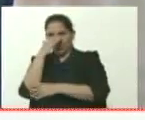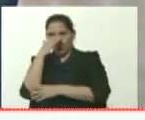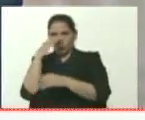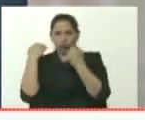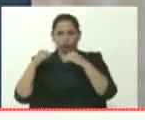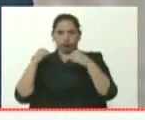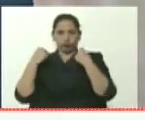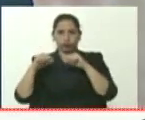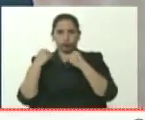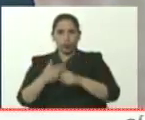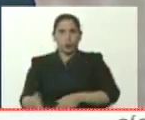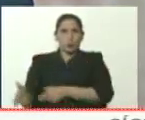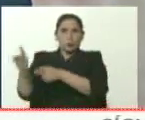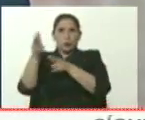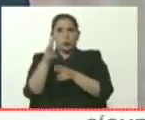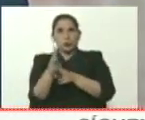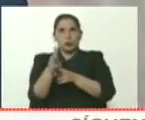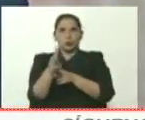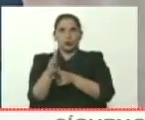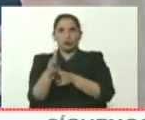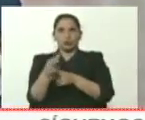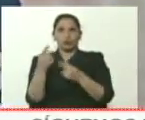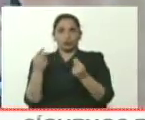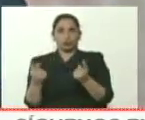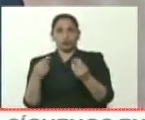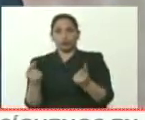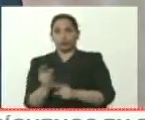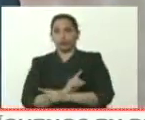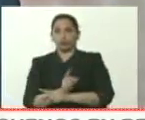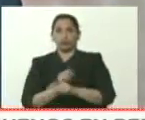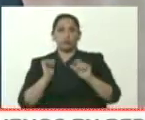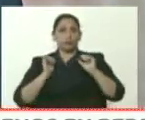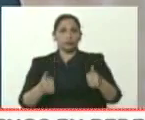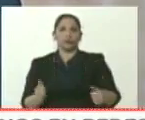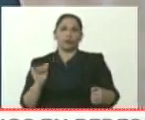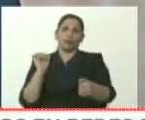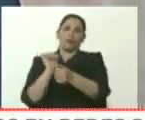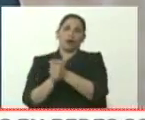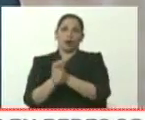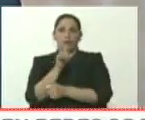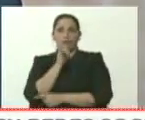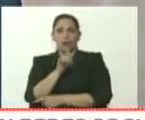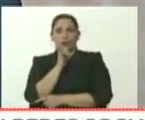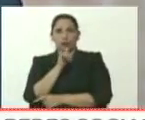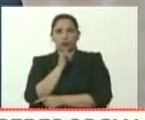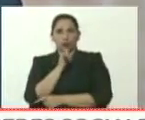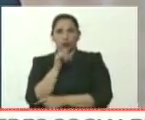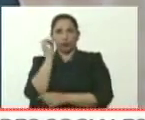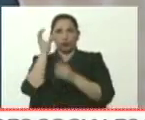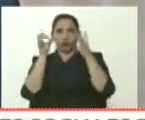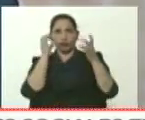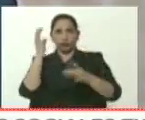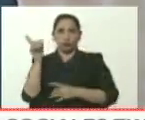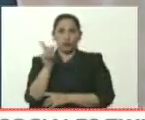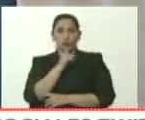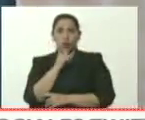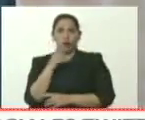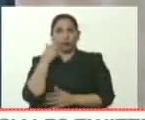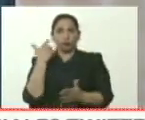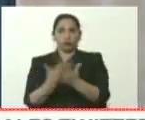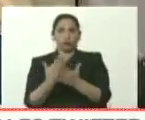entrenaron y se armaron. Inmediatamente comenzaron con las detenciones, la información que fue surgiendo y que no hizo más que